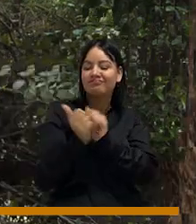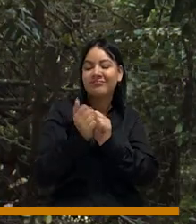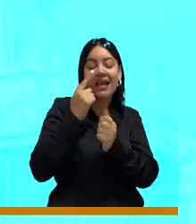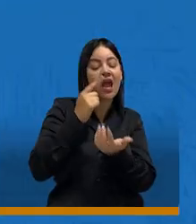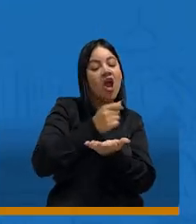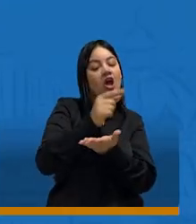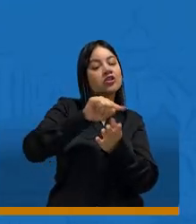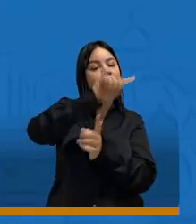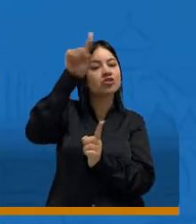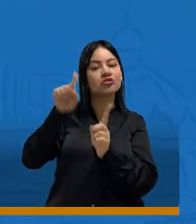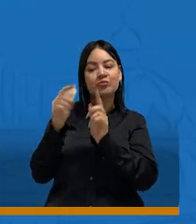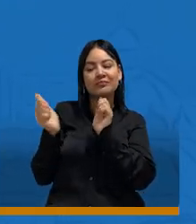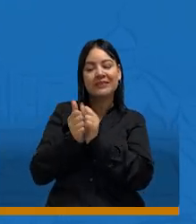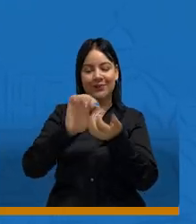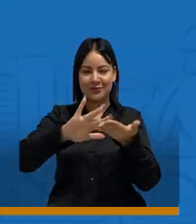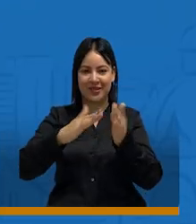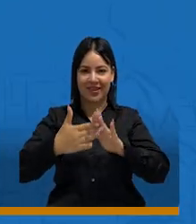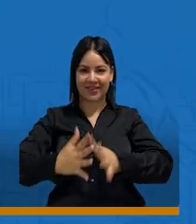comunidad.